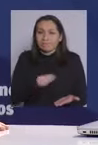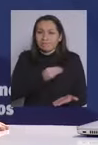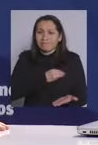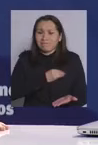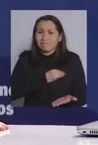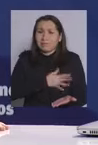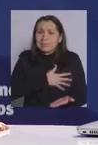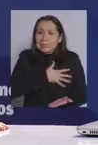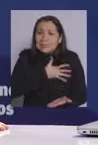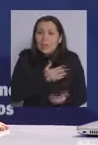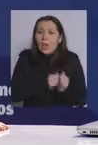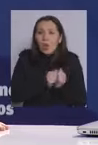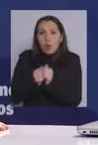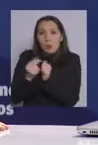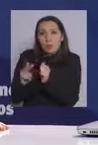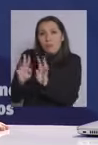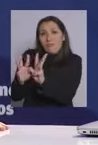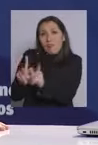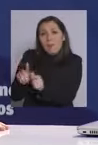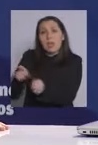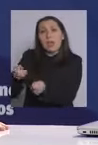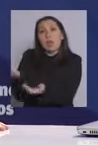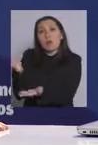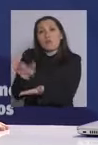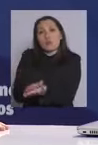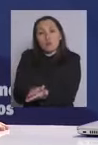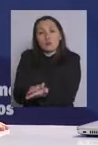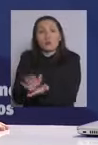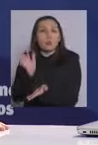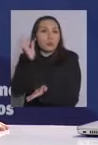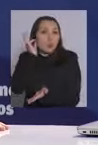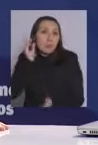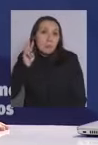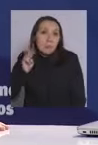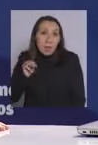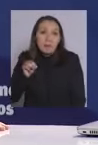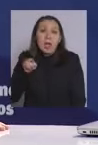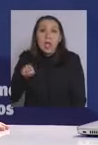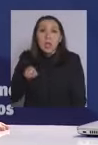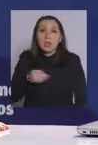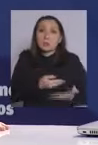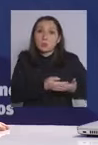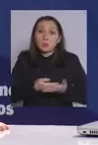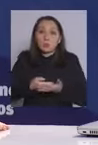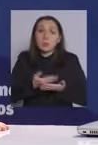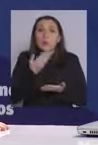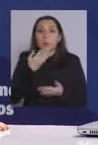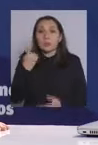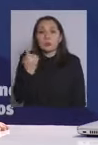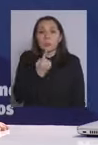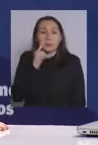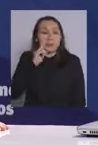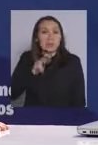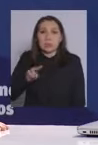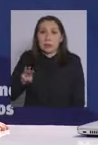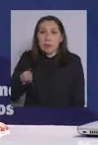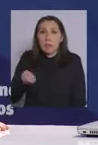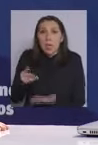sentimiento de acompañamiento a esta familia que ha perdido a su mamá y a ese niño, además, que ha quedado